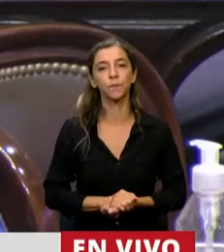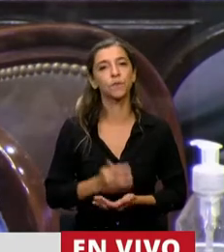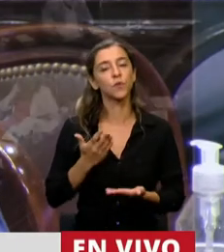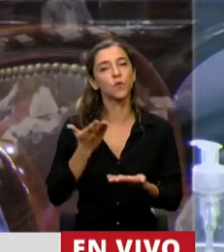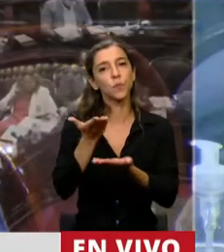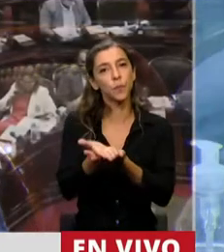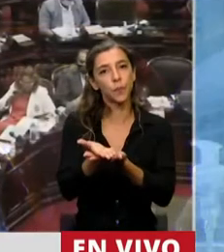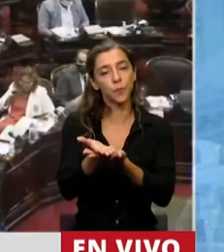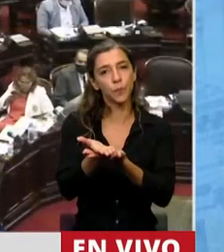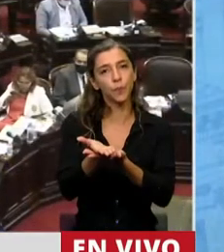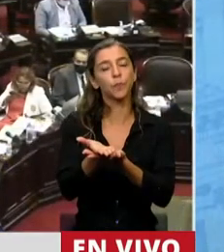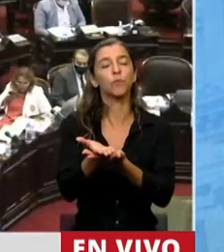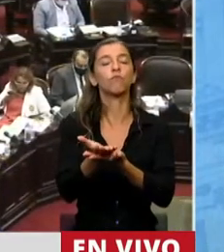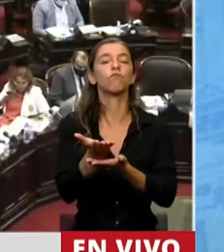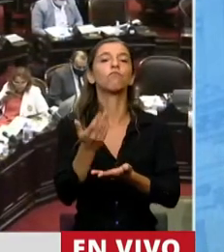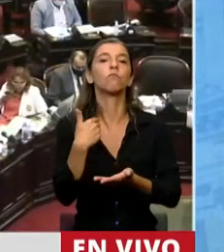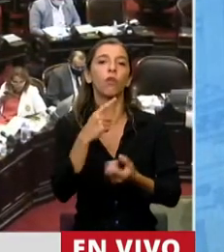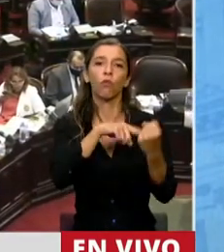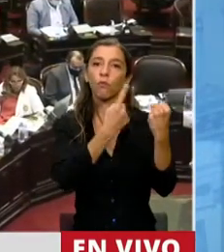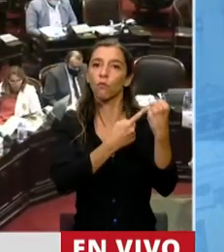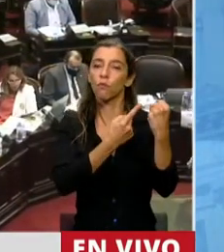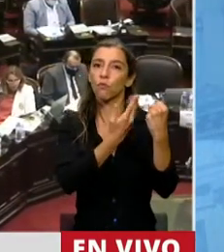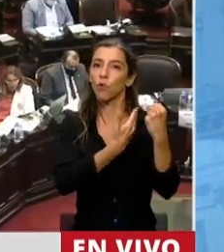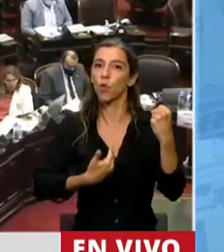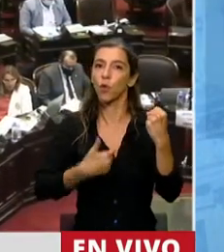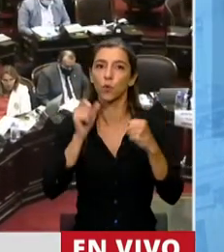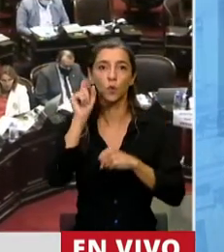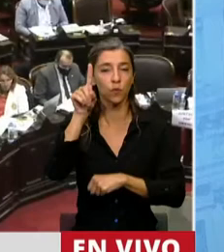solicitando la intervención del Poder Judicial de Tucumán.